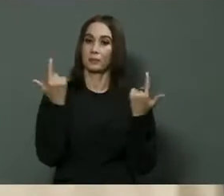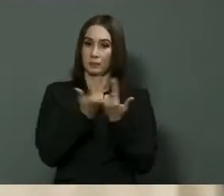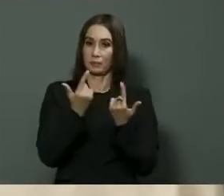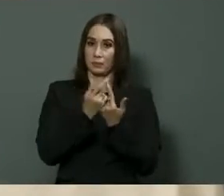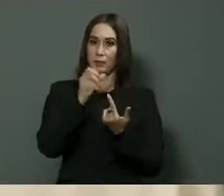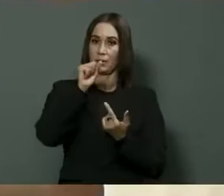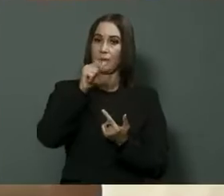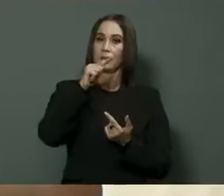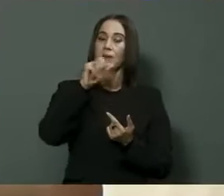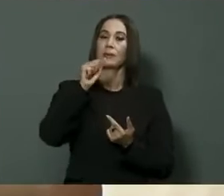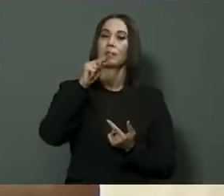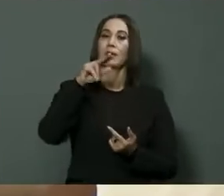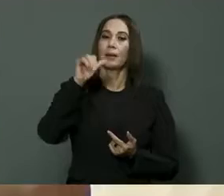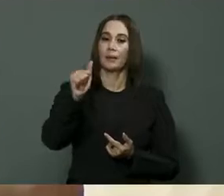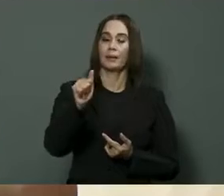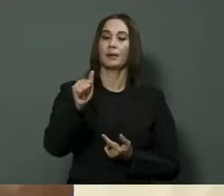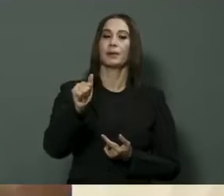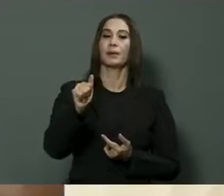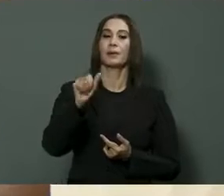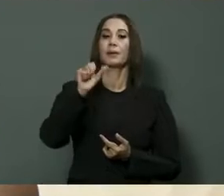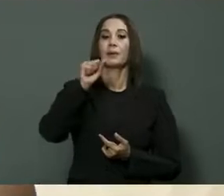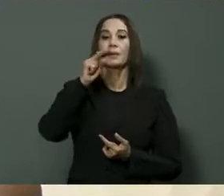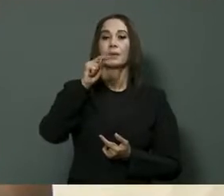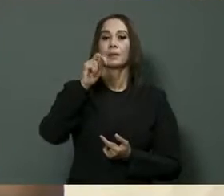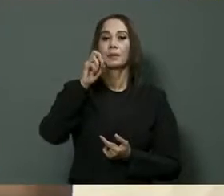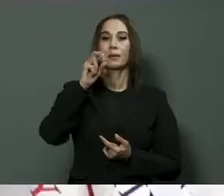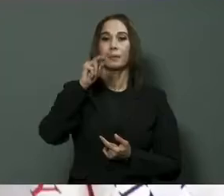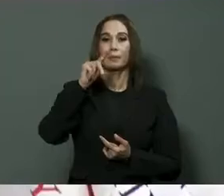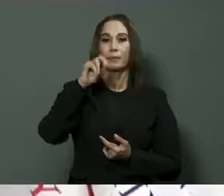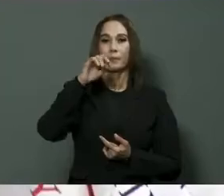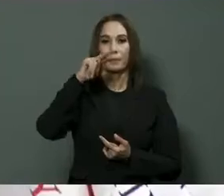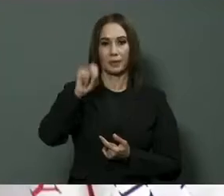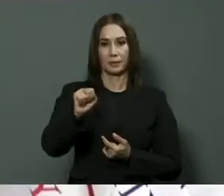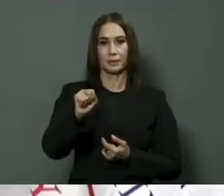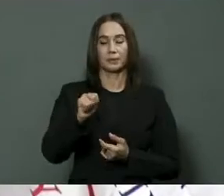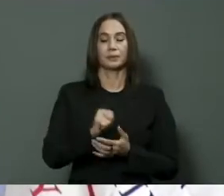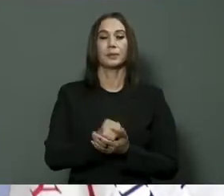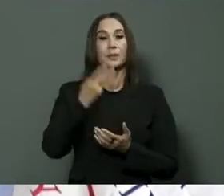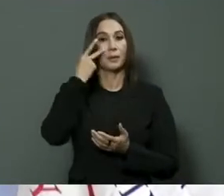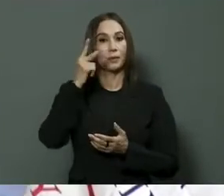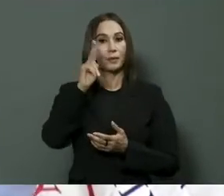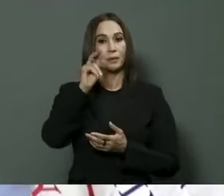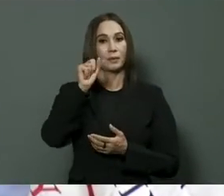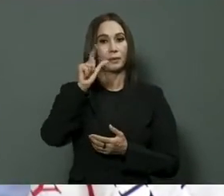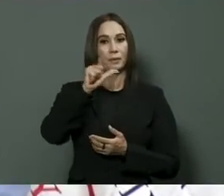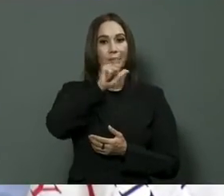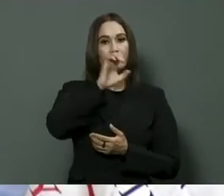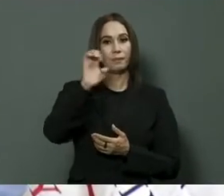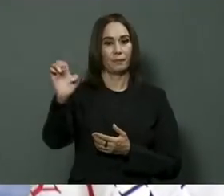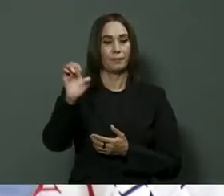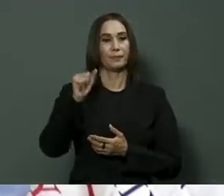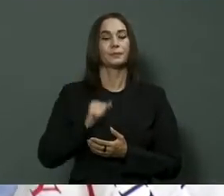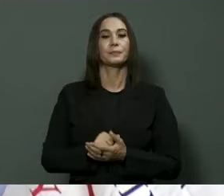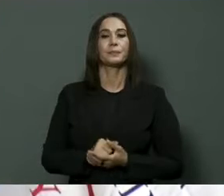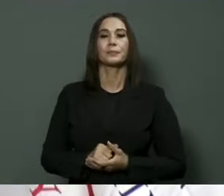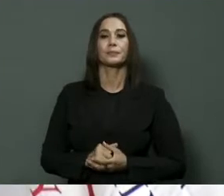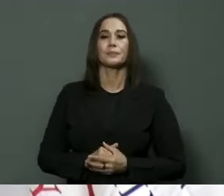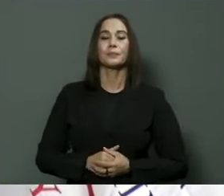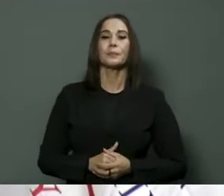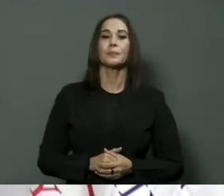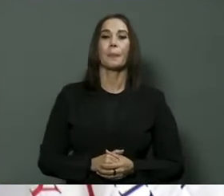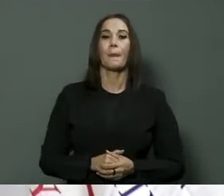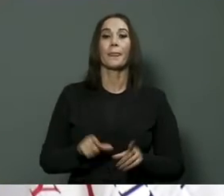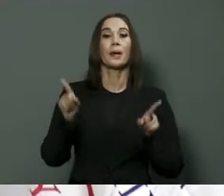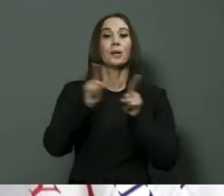Santa Ana, San Martín y Vista al Valle, mientras que